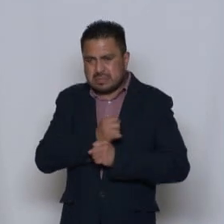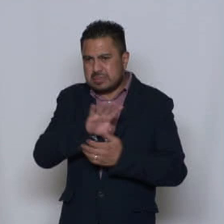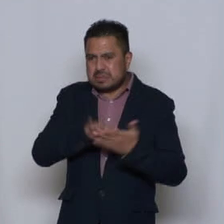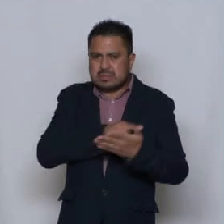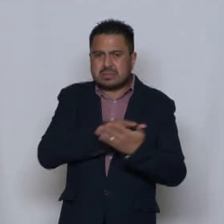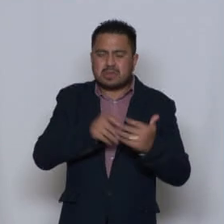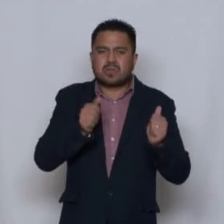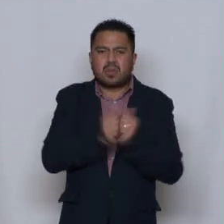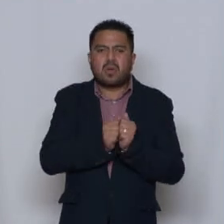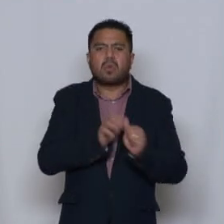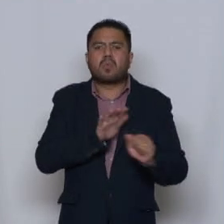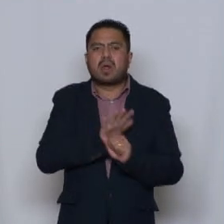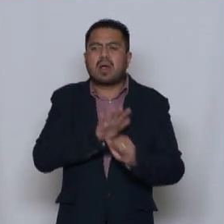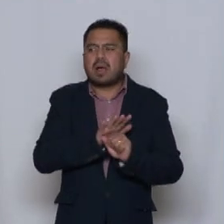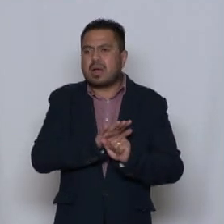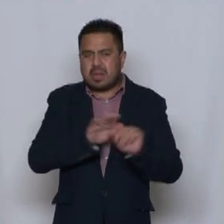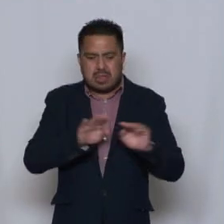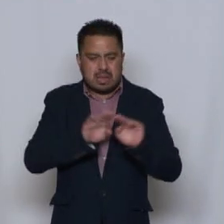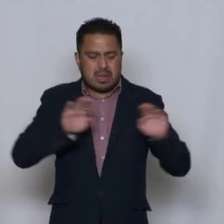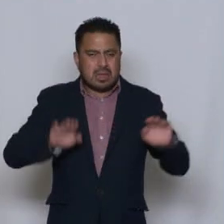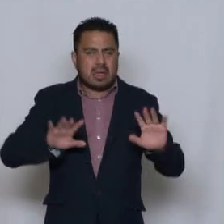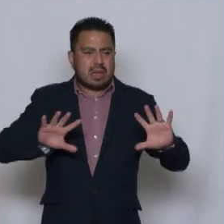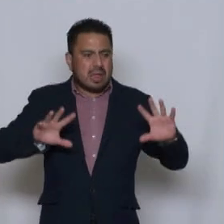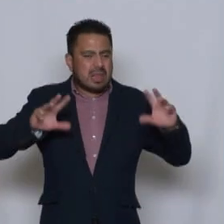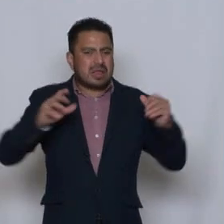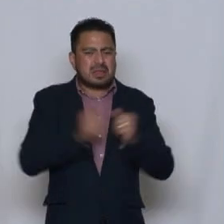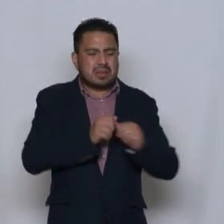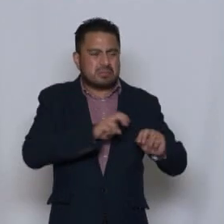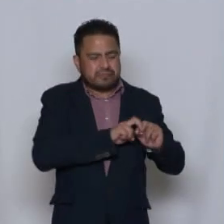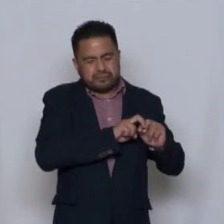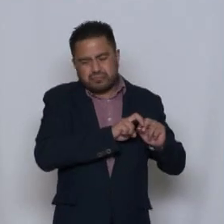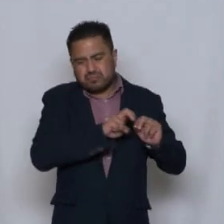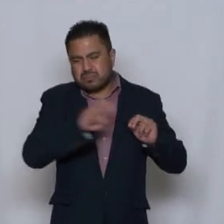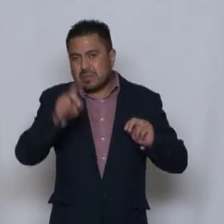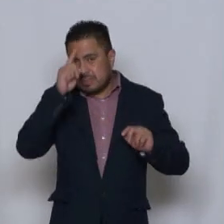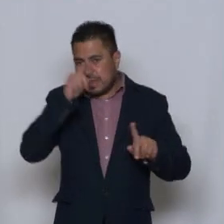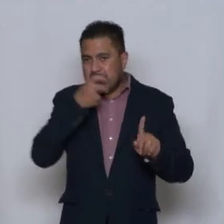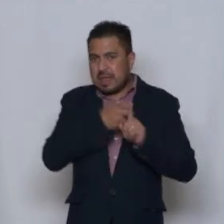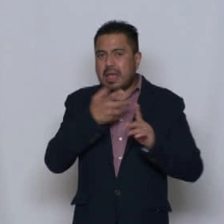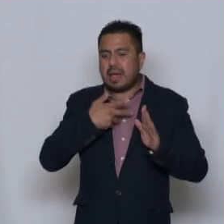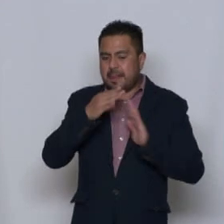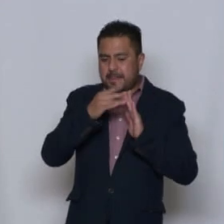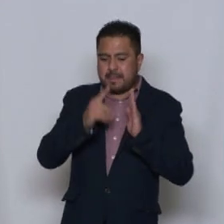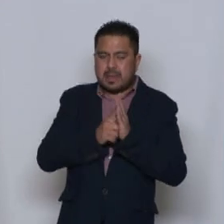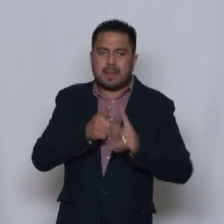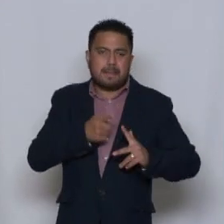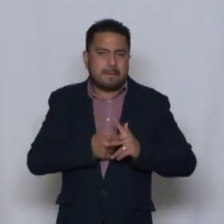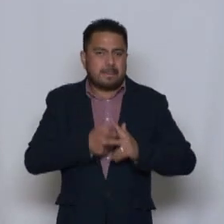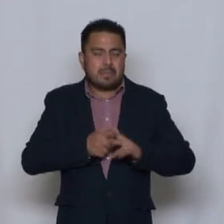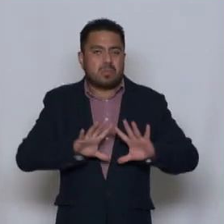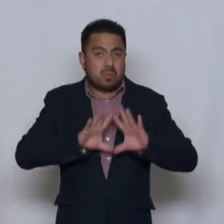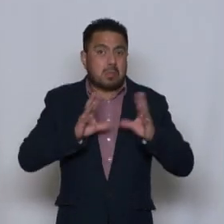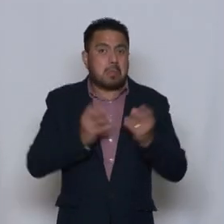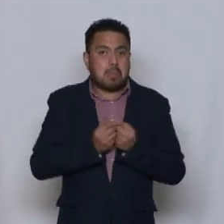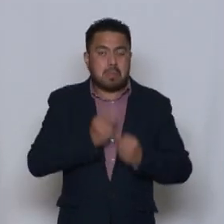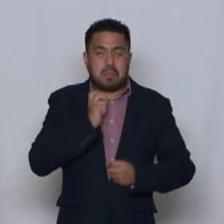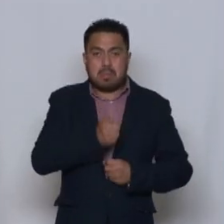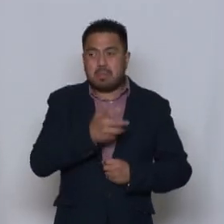estadísticos de los tamaños de las trayectorias y para eso también hay métodos matemáticos que ya están